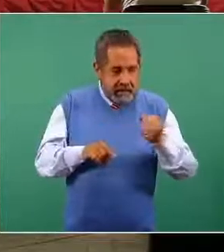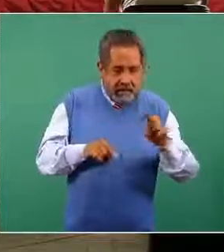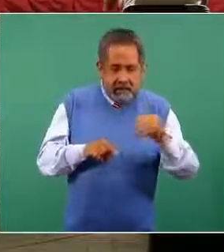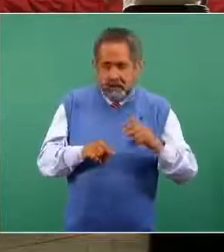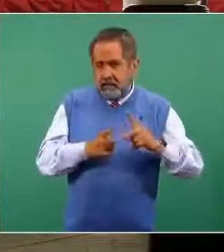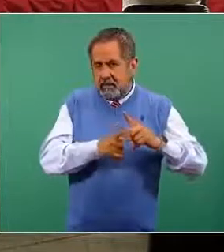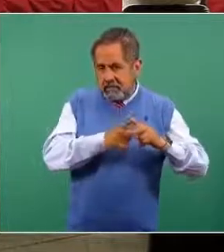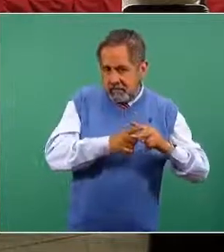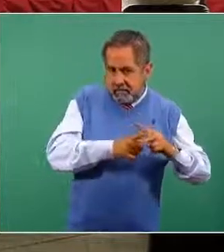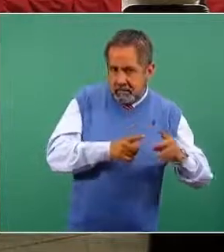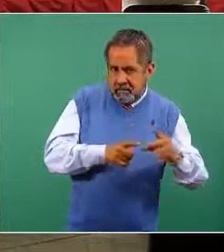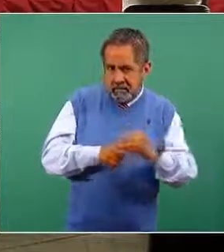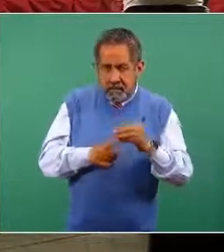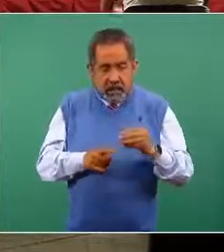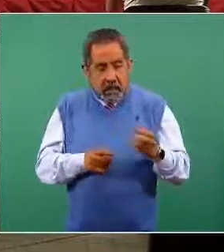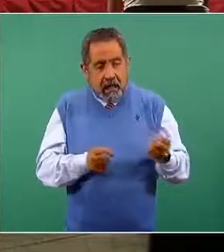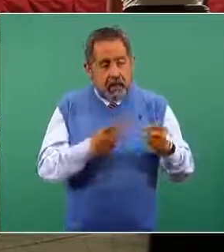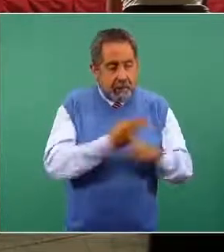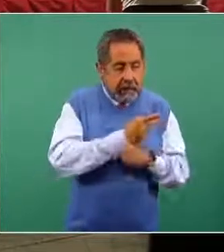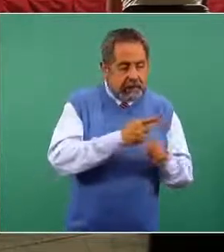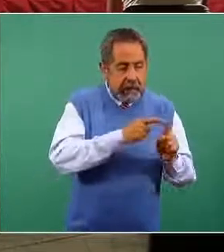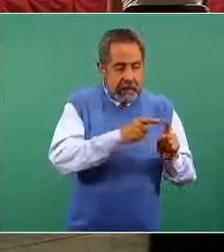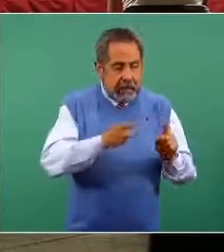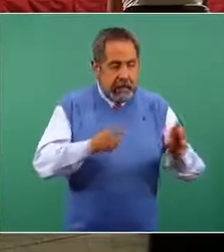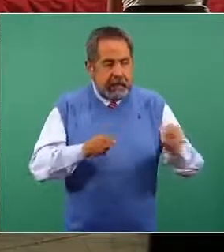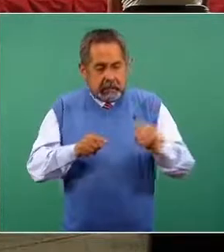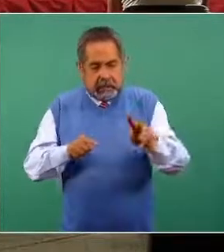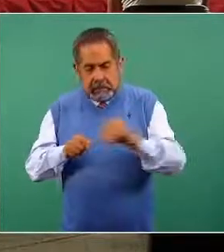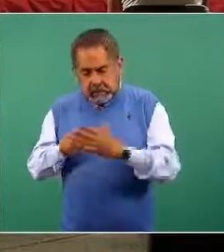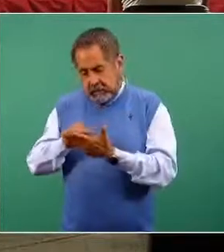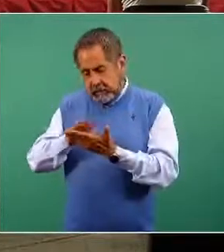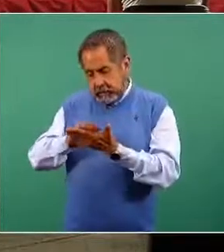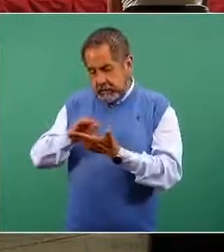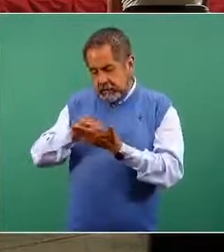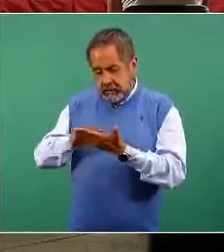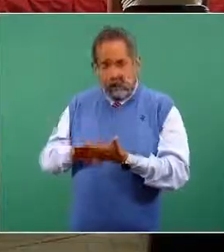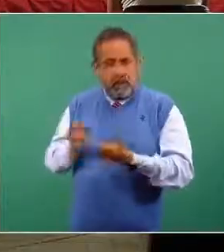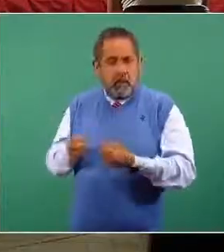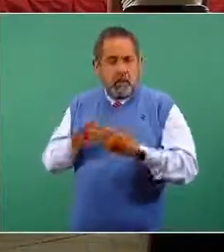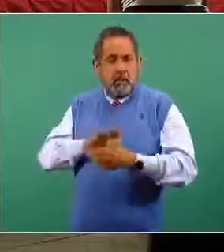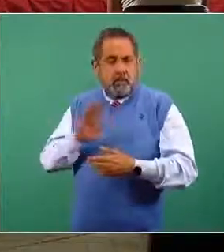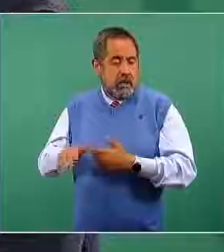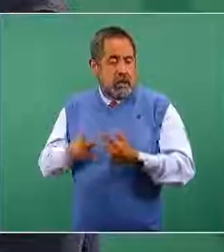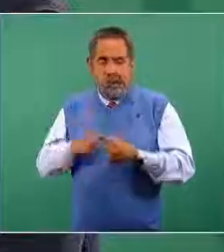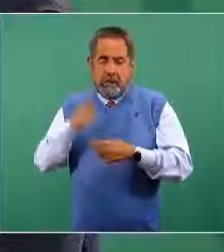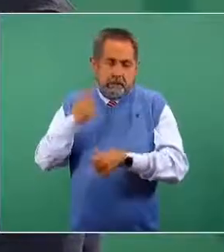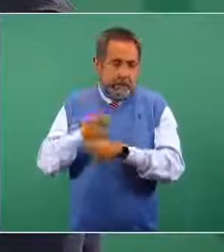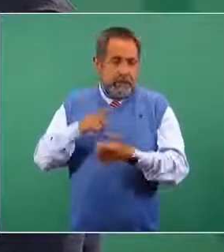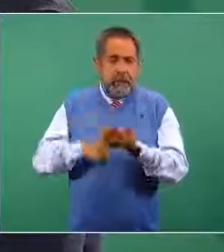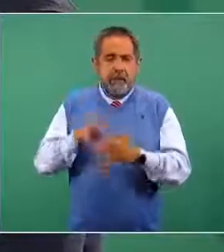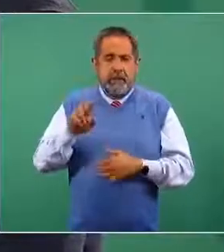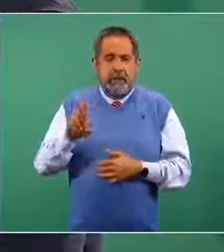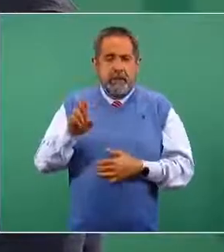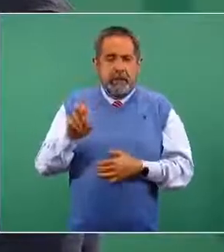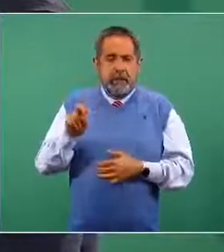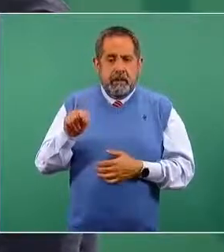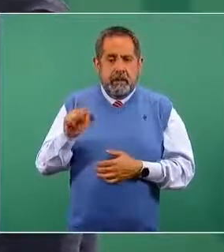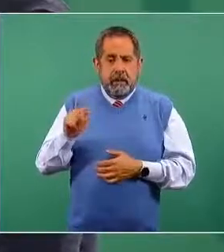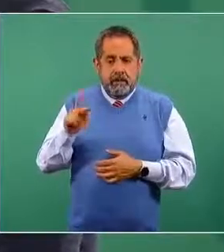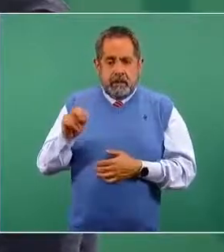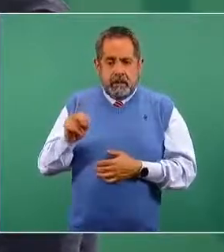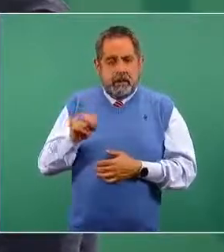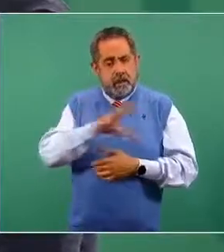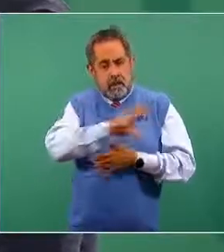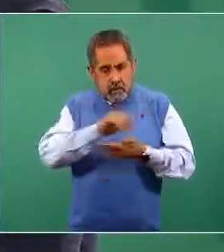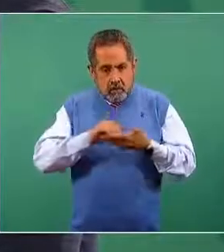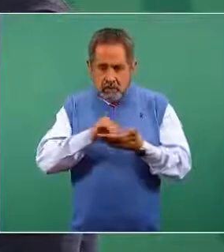obviamente, dependencias que se encargan de registrar la mortalidad, entre ellas la principal RENAPO, que además obviamente